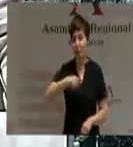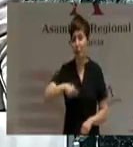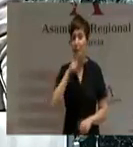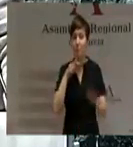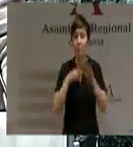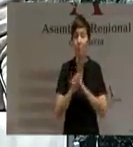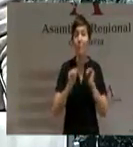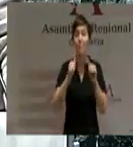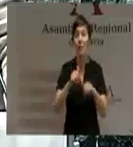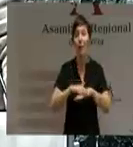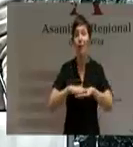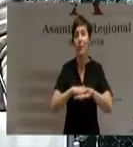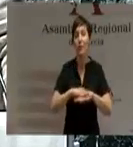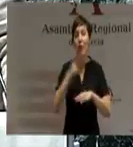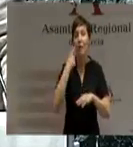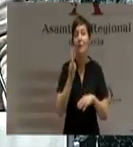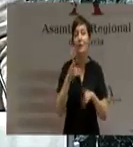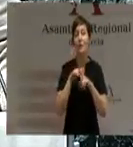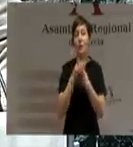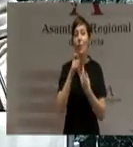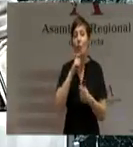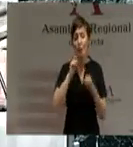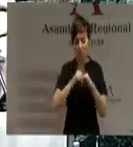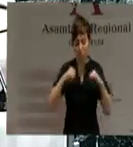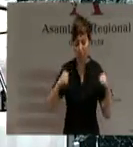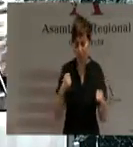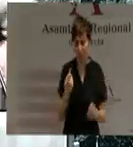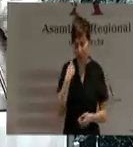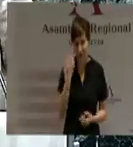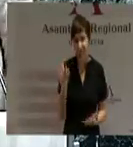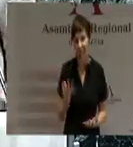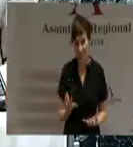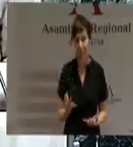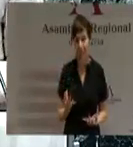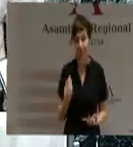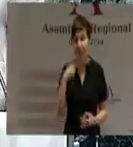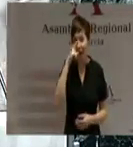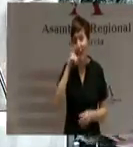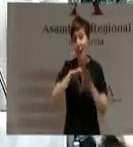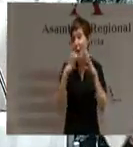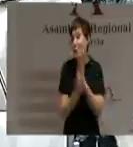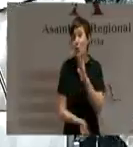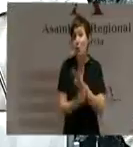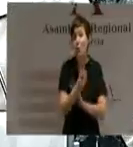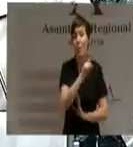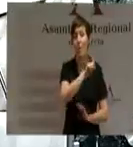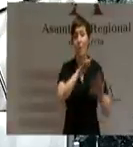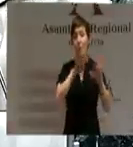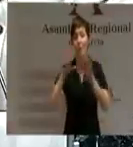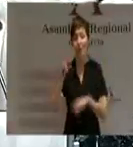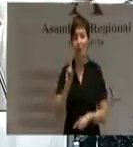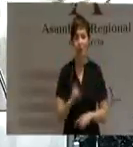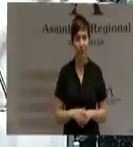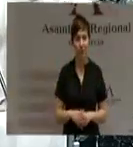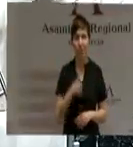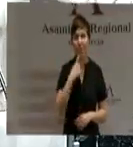Gobierno. El mundo no nació en 1995, señor Garre, no se equivoque. La Murcia sí, pues